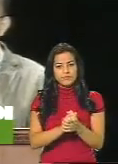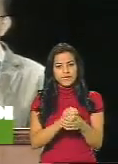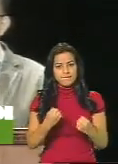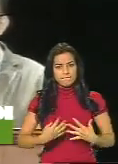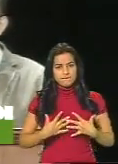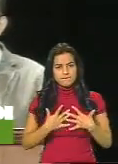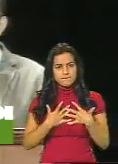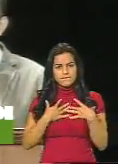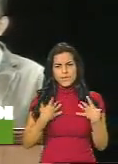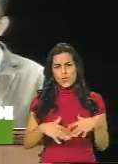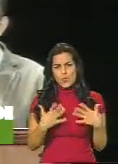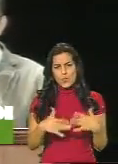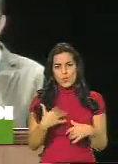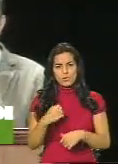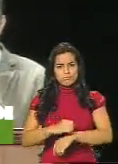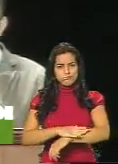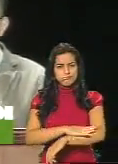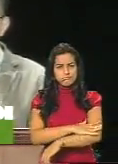emocionantes,